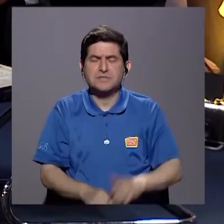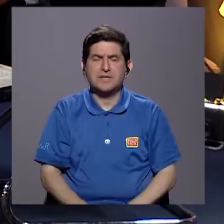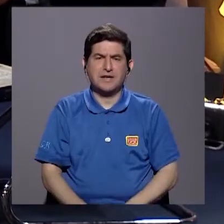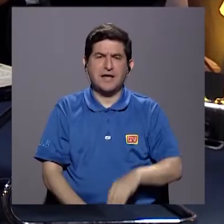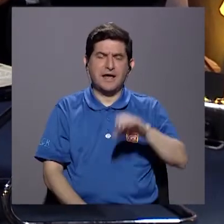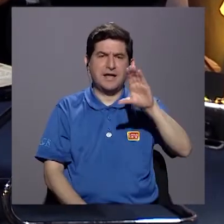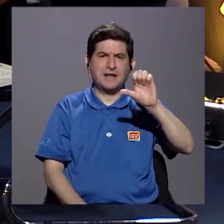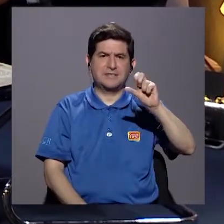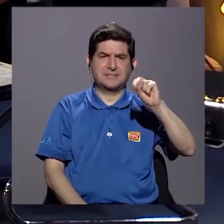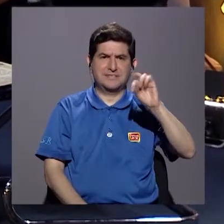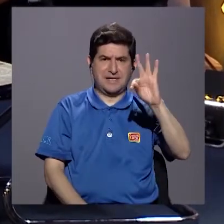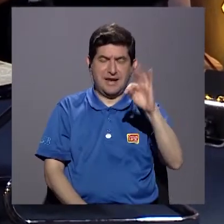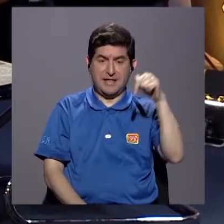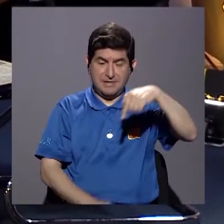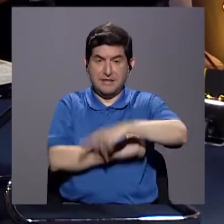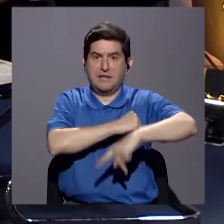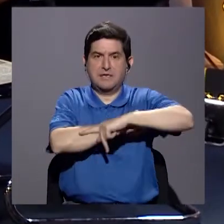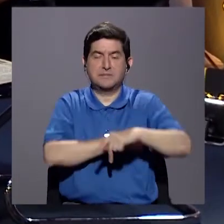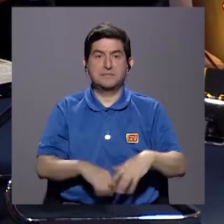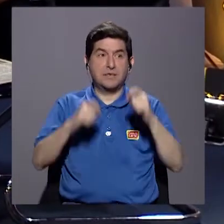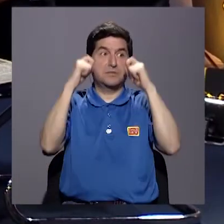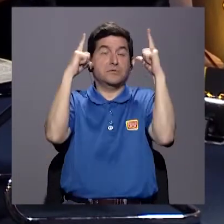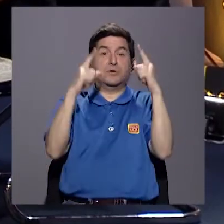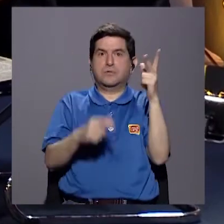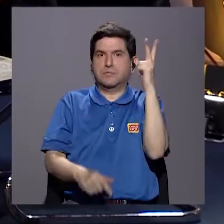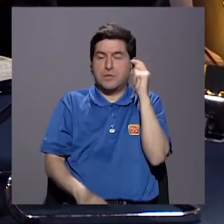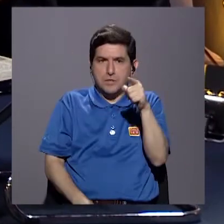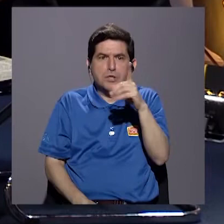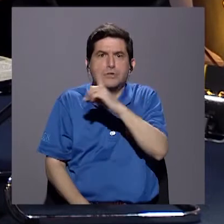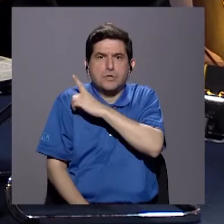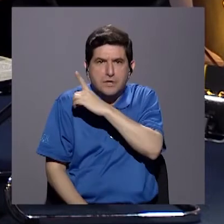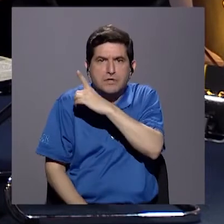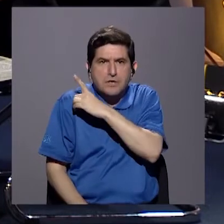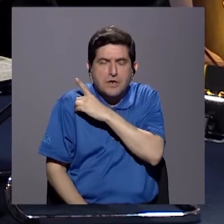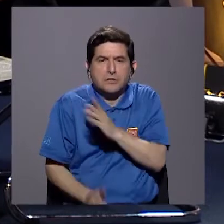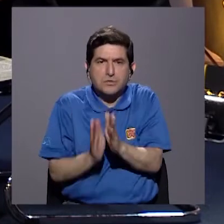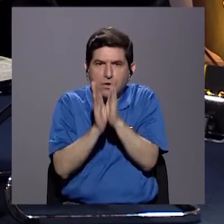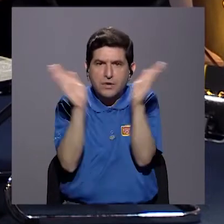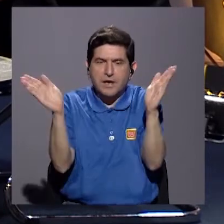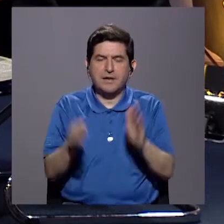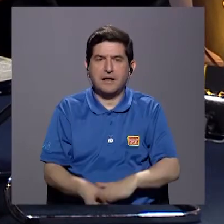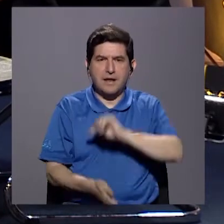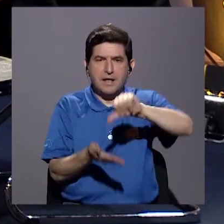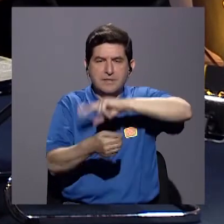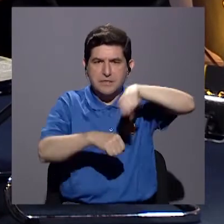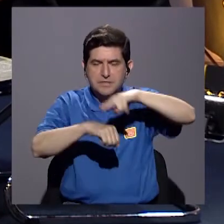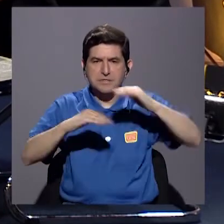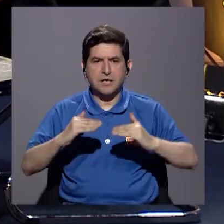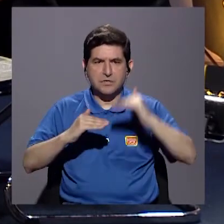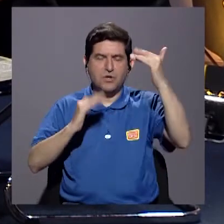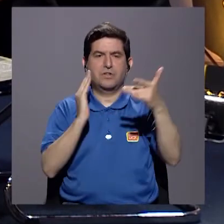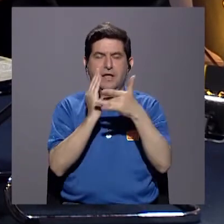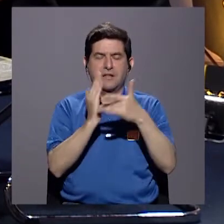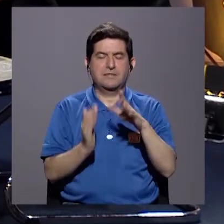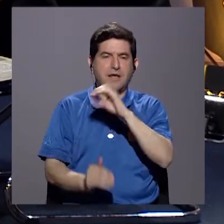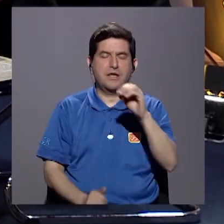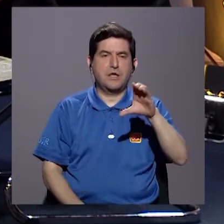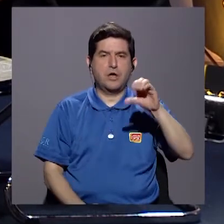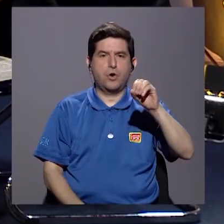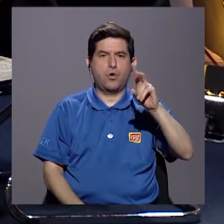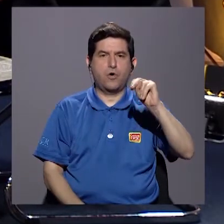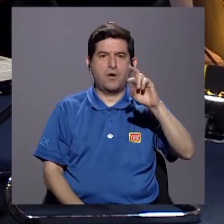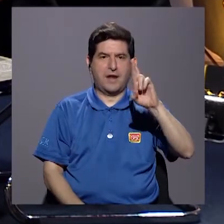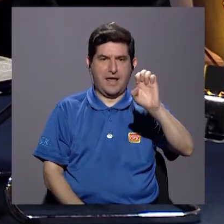desarrolla el Senat en nuestro país. Es impresionante escucharlo usted como director general del Senat y